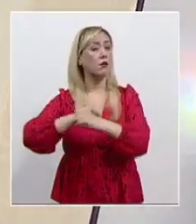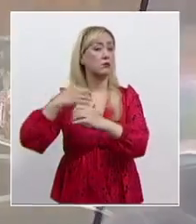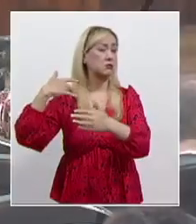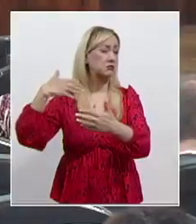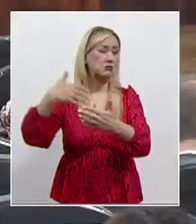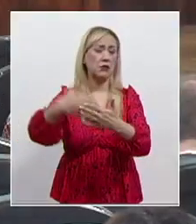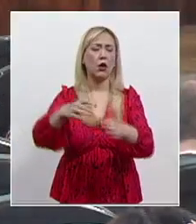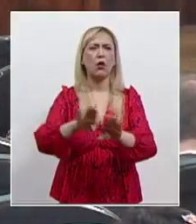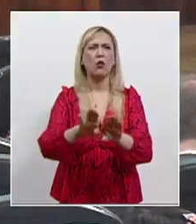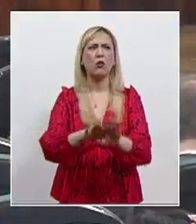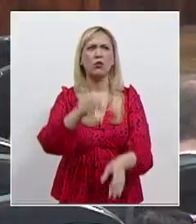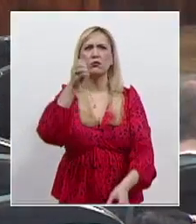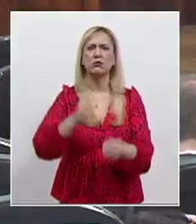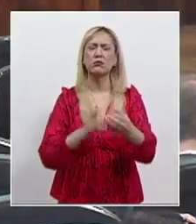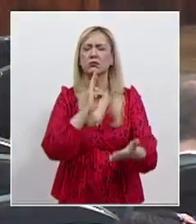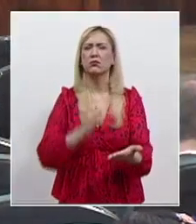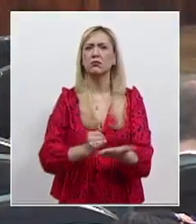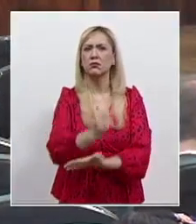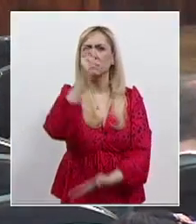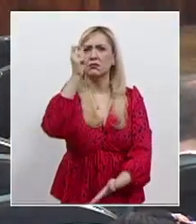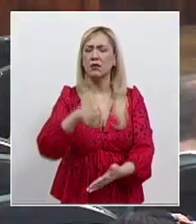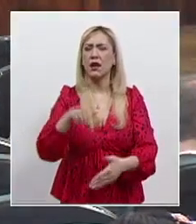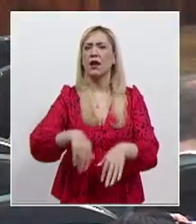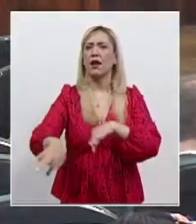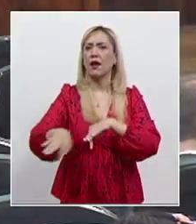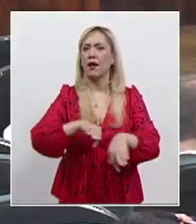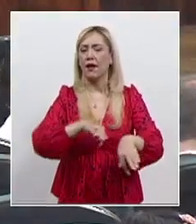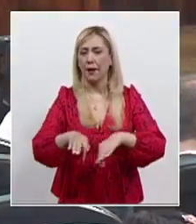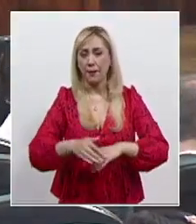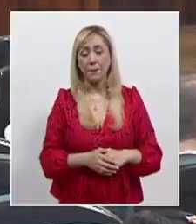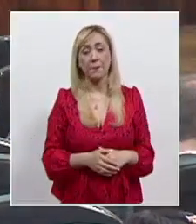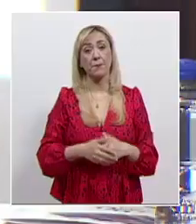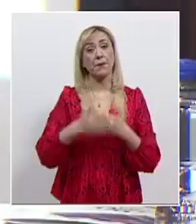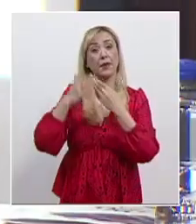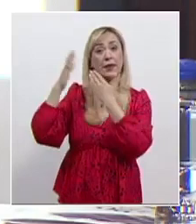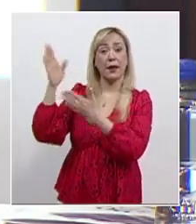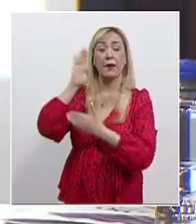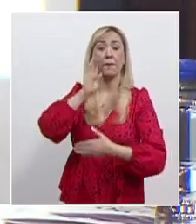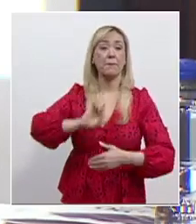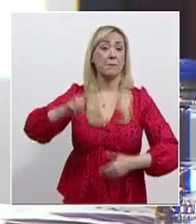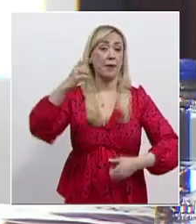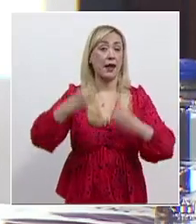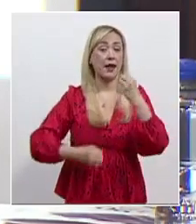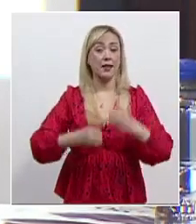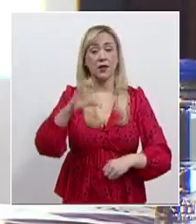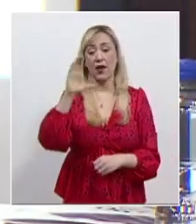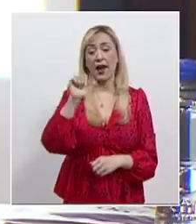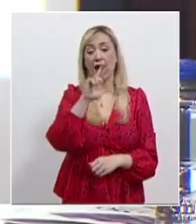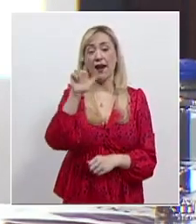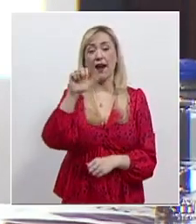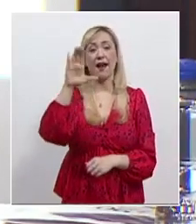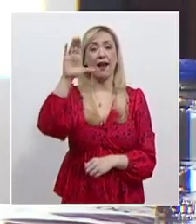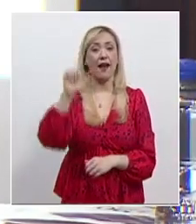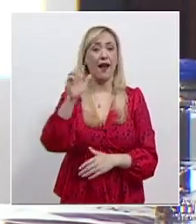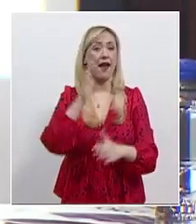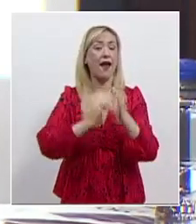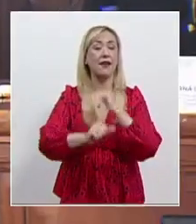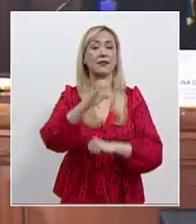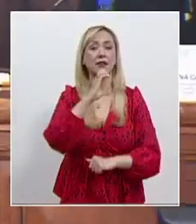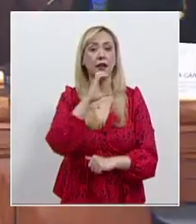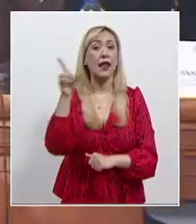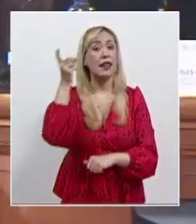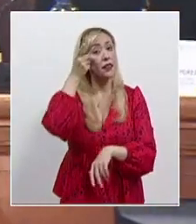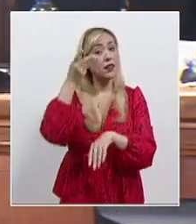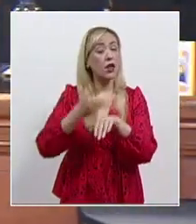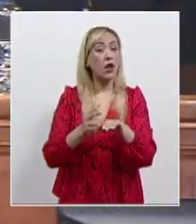capital de México. Y en este panel destacaron que el ministro de la Suprema Corte, Juan Luis González Alcántara Carrancá, Quiroga fue director de esta revista